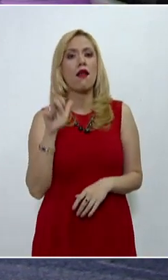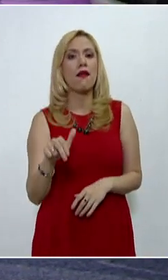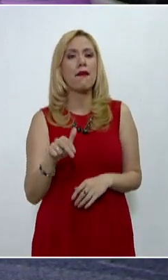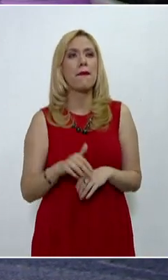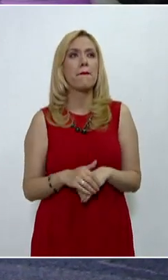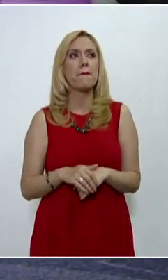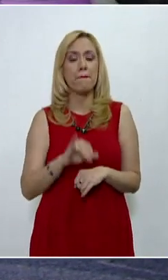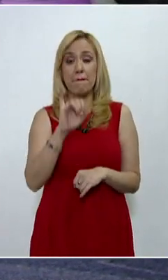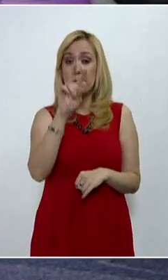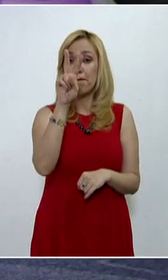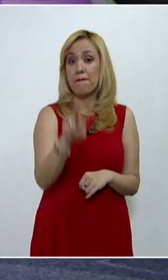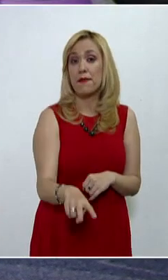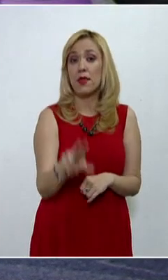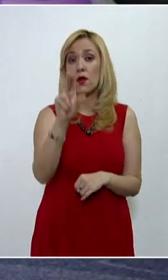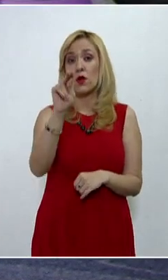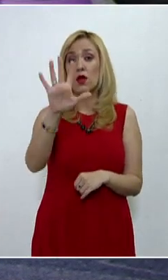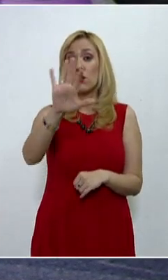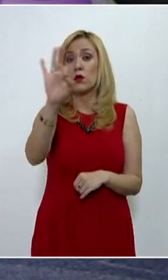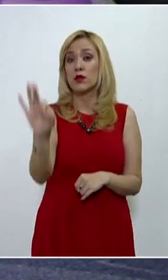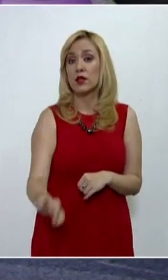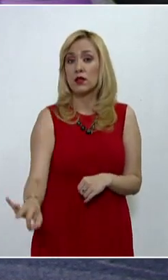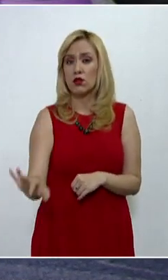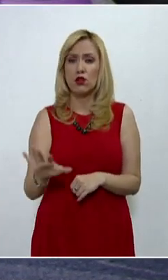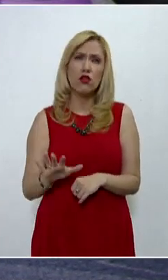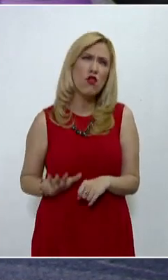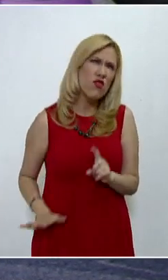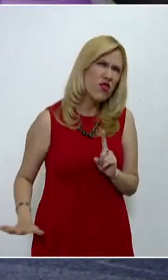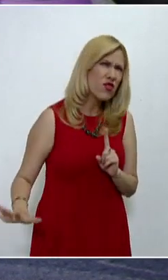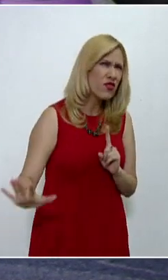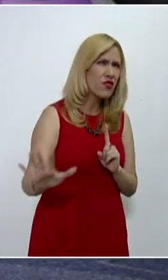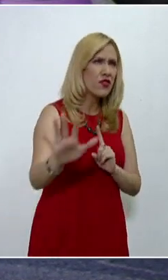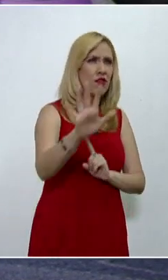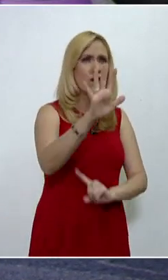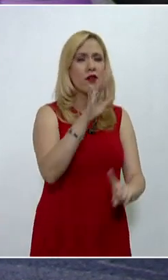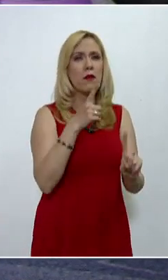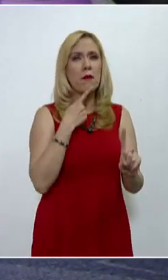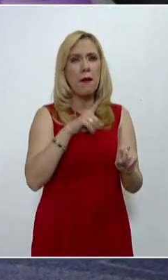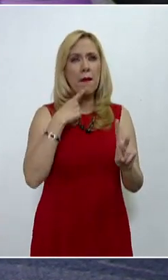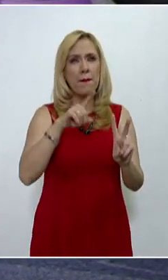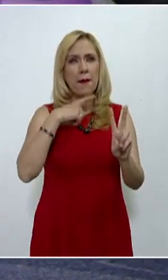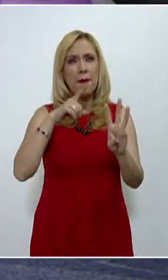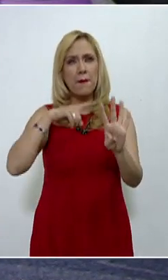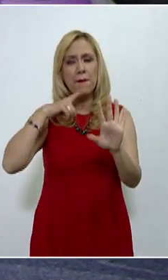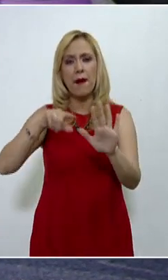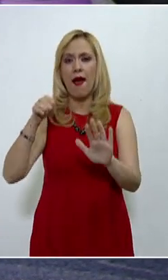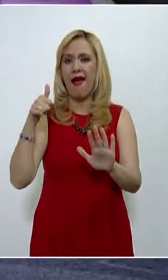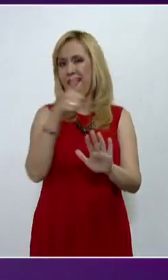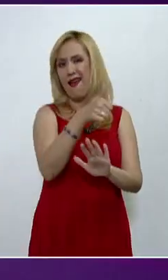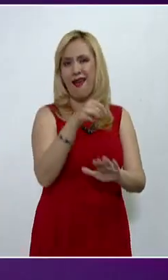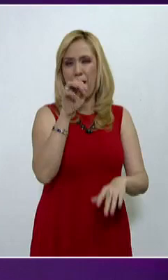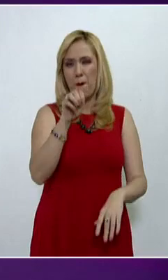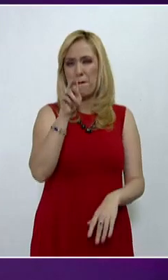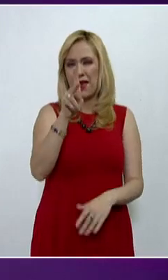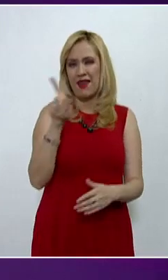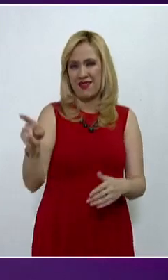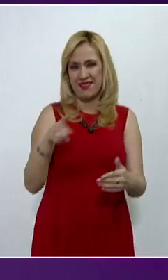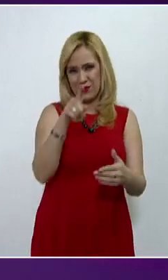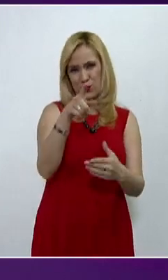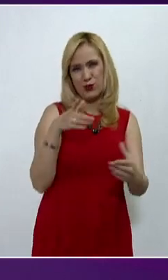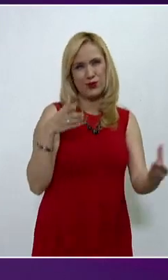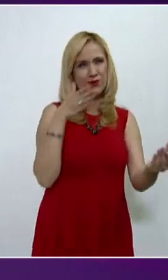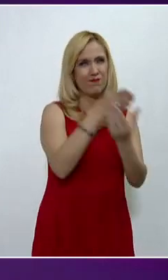en realidad el 85% de toda la denuncia que se hace ante policías o ante ministerios públicos o